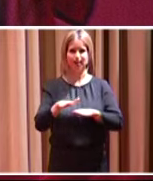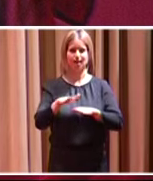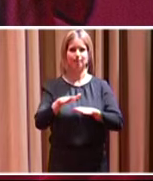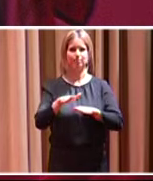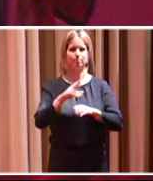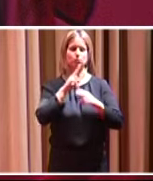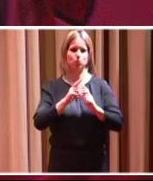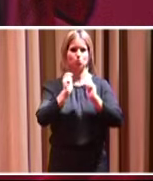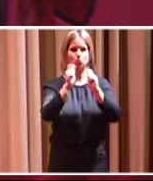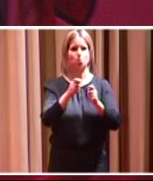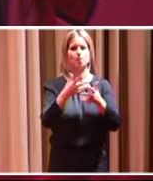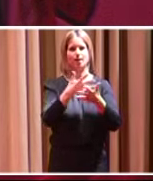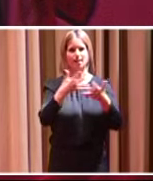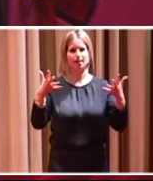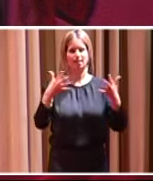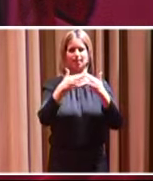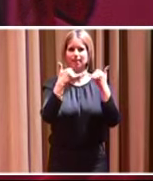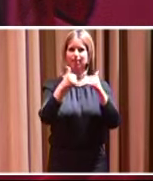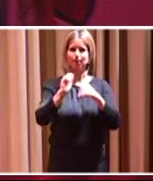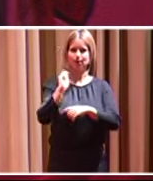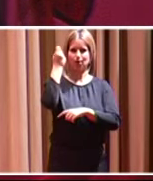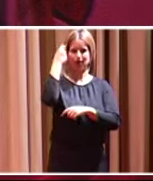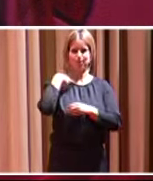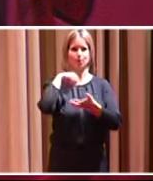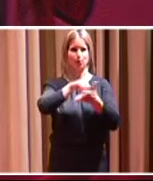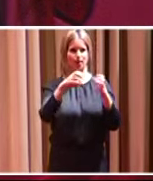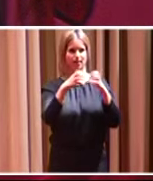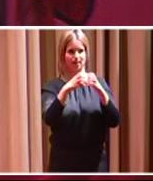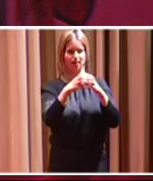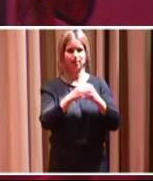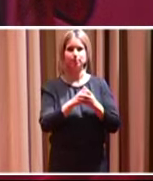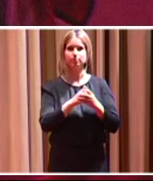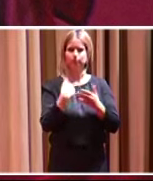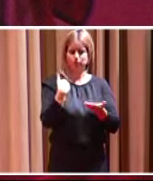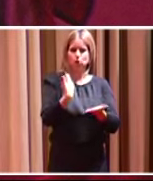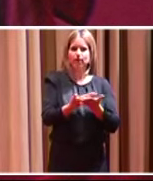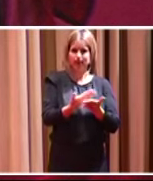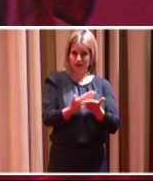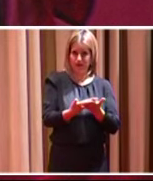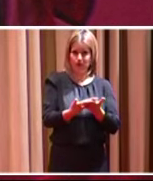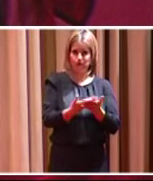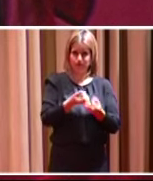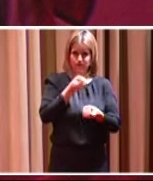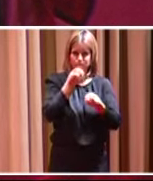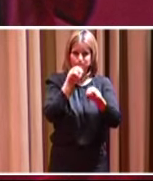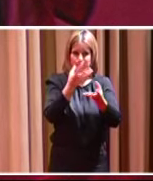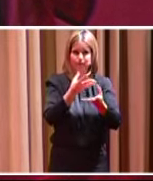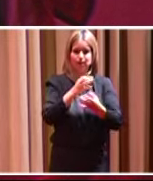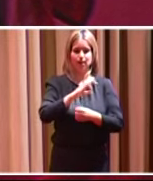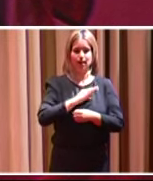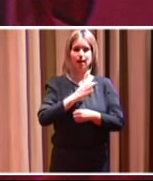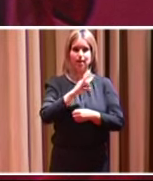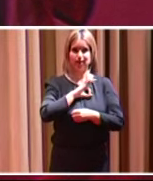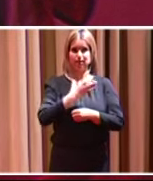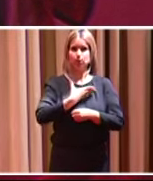nombrada, grande, celebérrima y heroica ciudad de Granada. Certifico que el excelentísimo